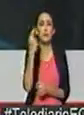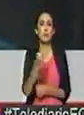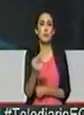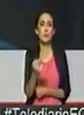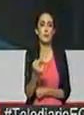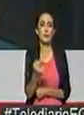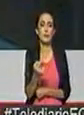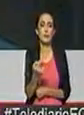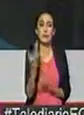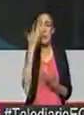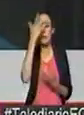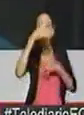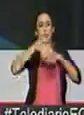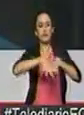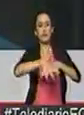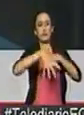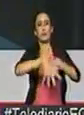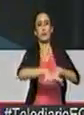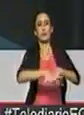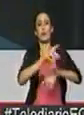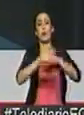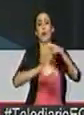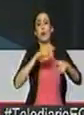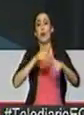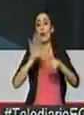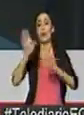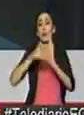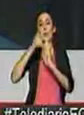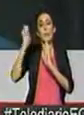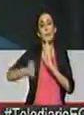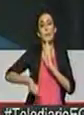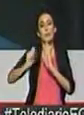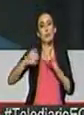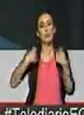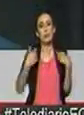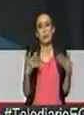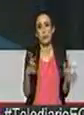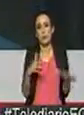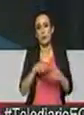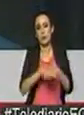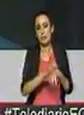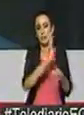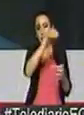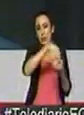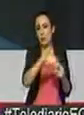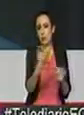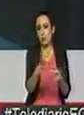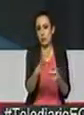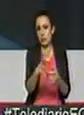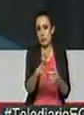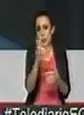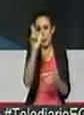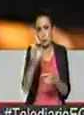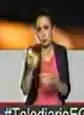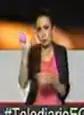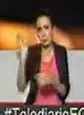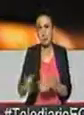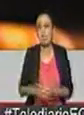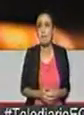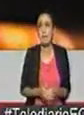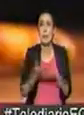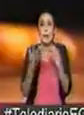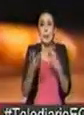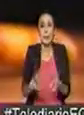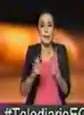en tumulto la infracción. Cuando dice que el mismo juez que mis defendidos no estuvieron en el lugar donde se cometieron las infracciones. Además,